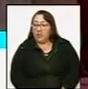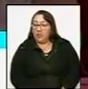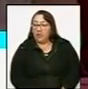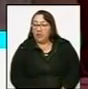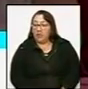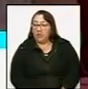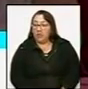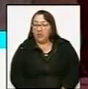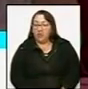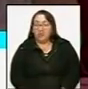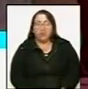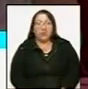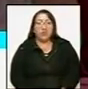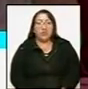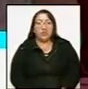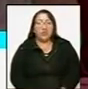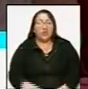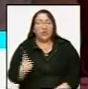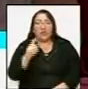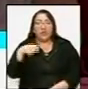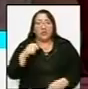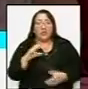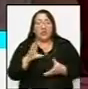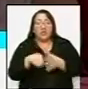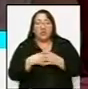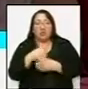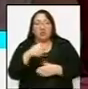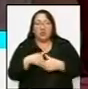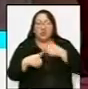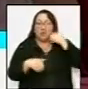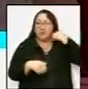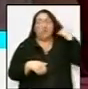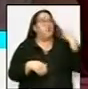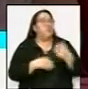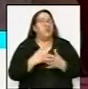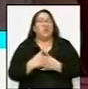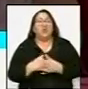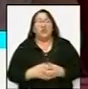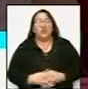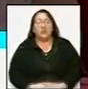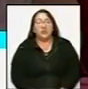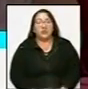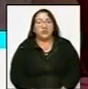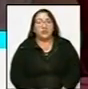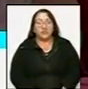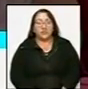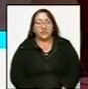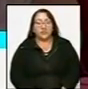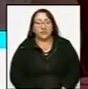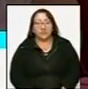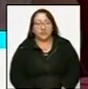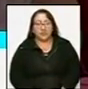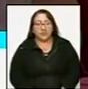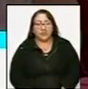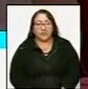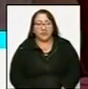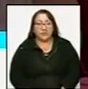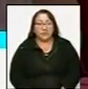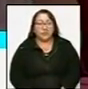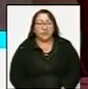El F ya salió, congresista, porque no hay necesidad ni de votar. Sí, sí, sí, ya salió. Eso pues debe estar atento. Nos